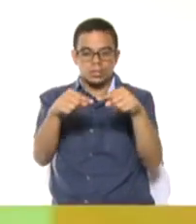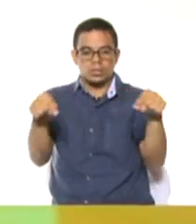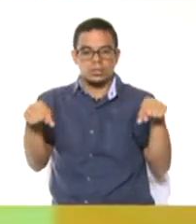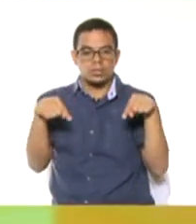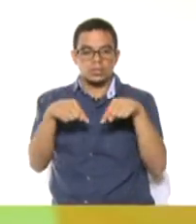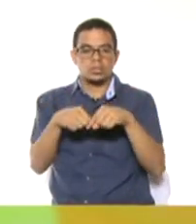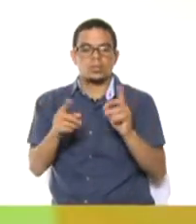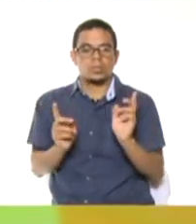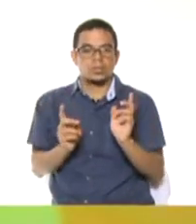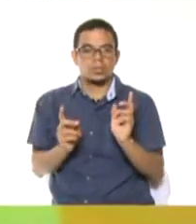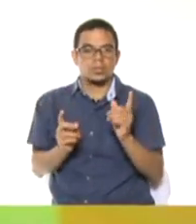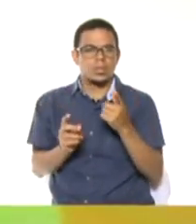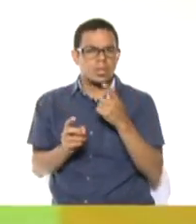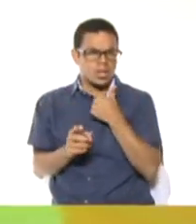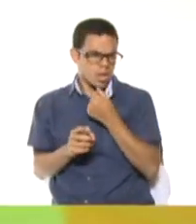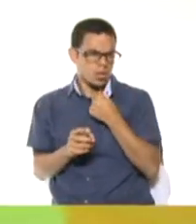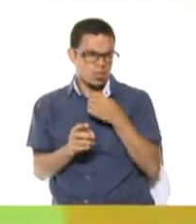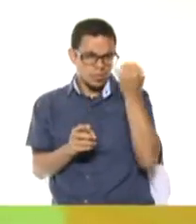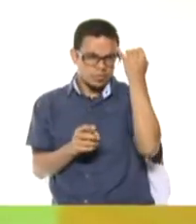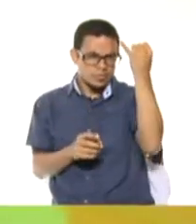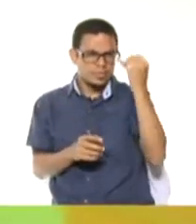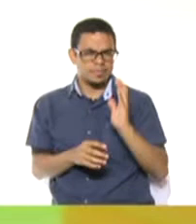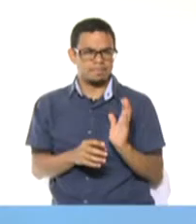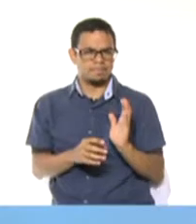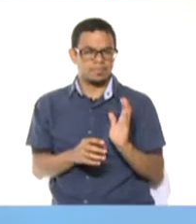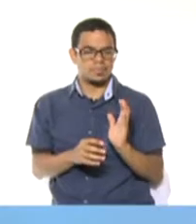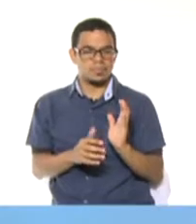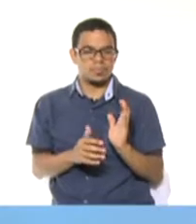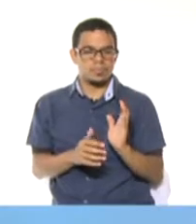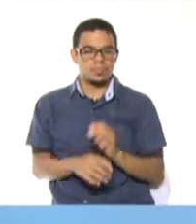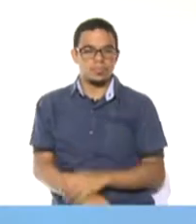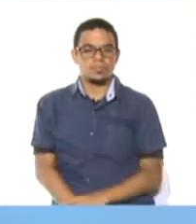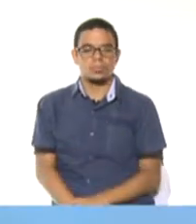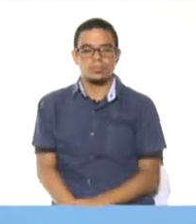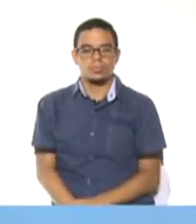bandeja. ¿Qué tal que es divertido? Por aquí